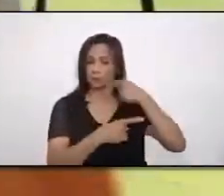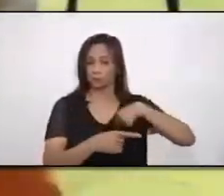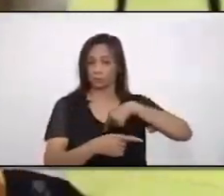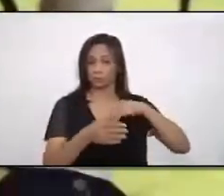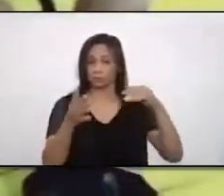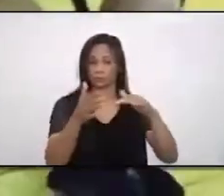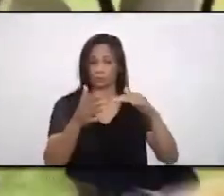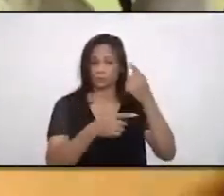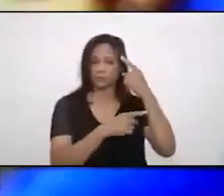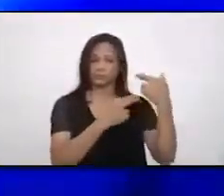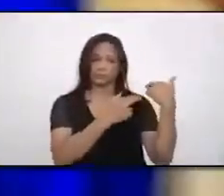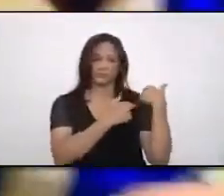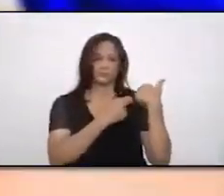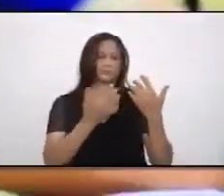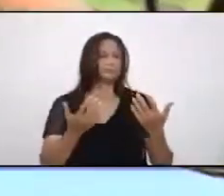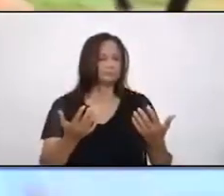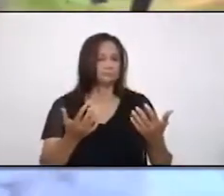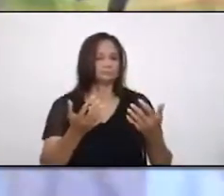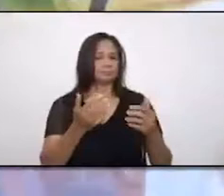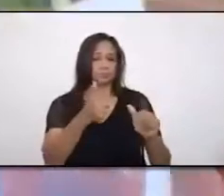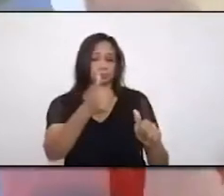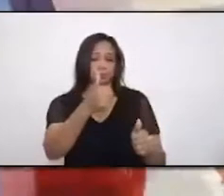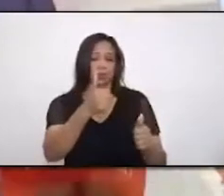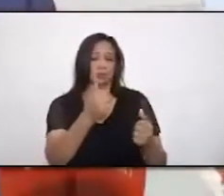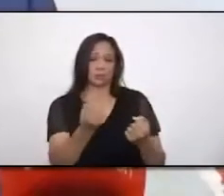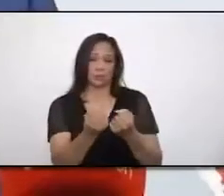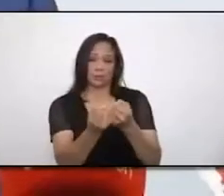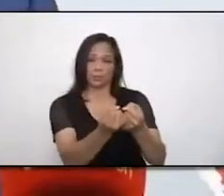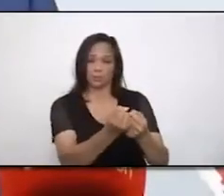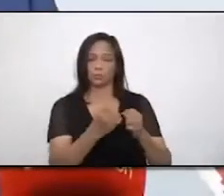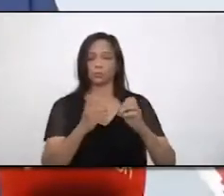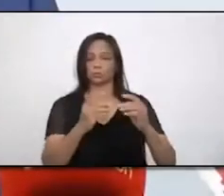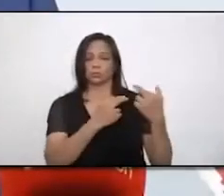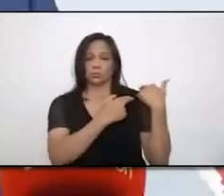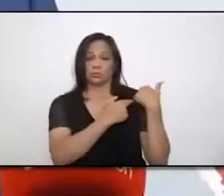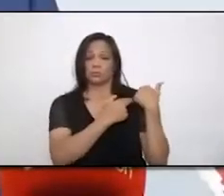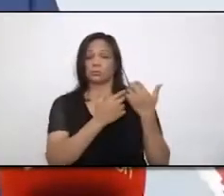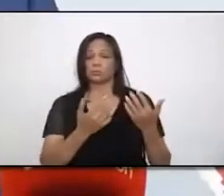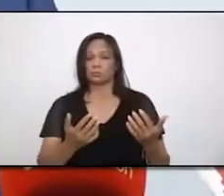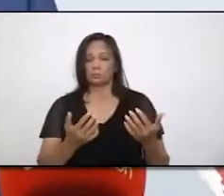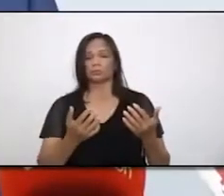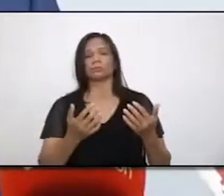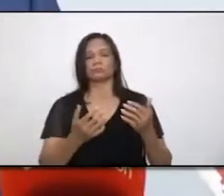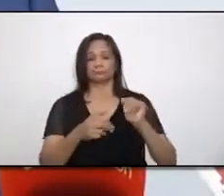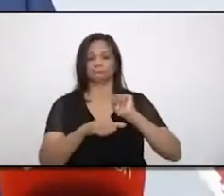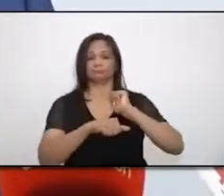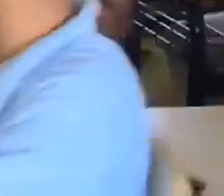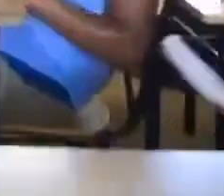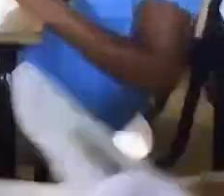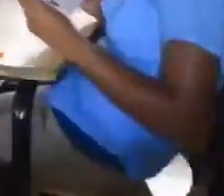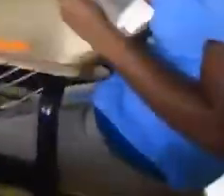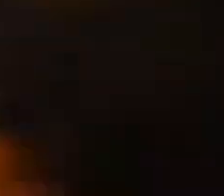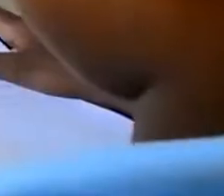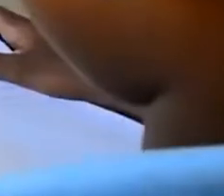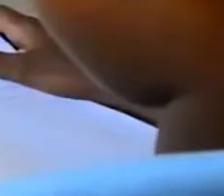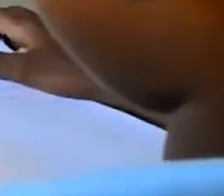los colegios privados cobran como quiera. Esas presiones que obligan al gobierno a retornar a las aulas de forma precipitada,